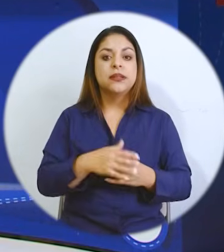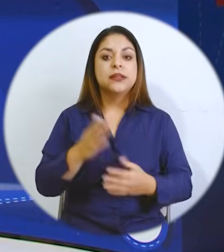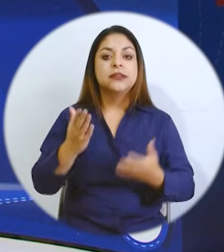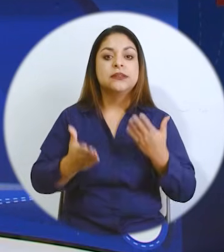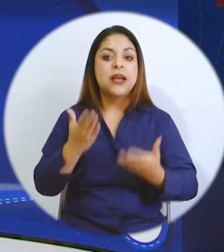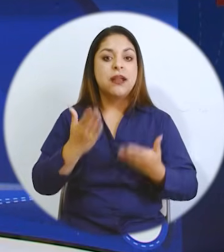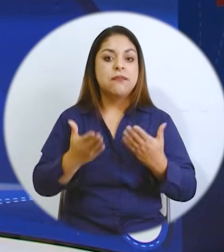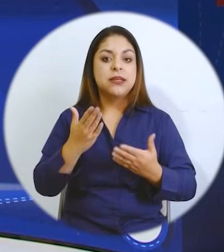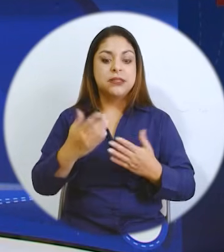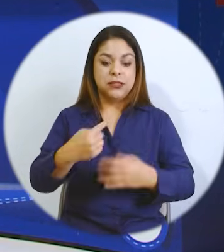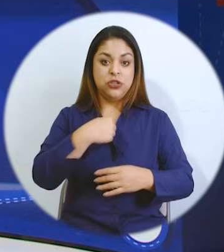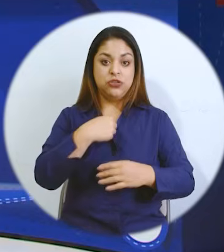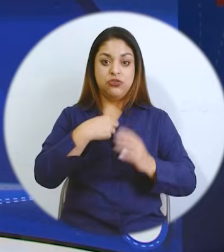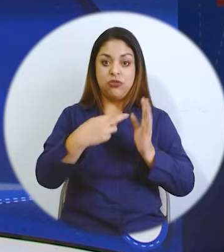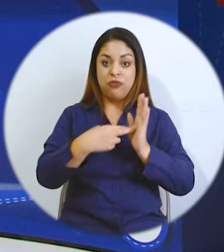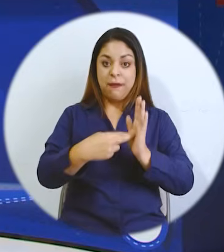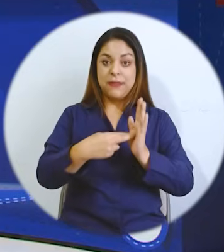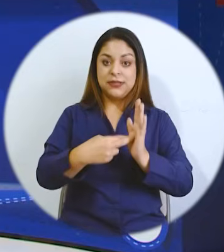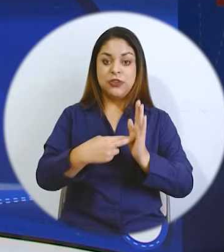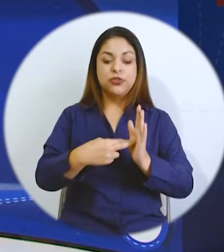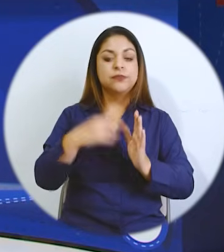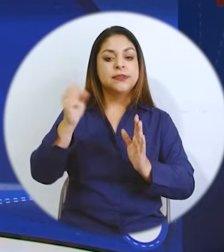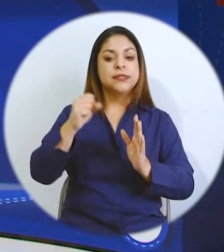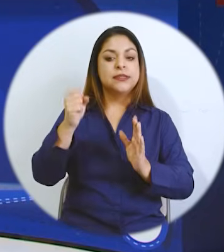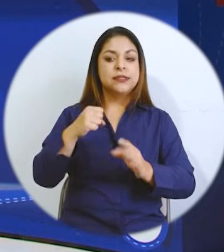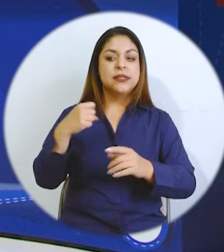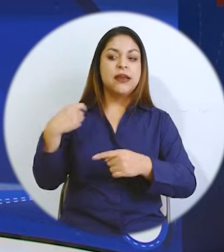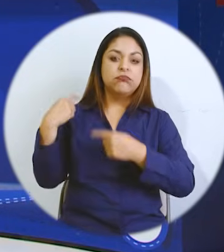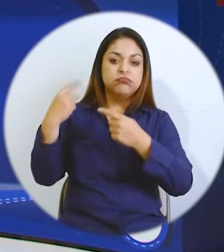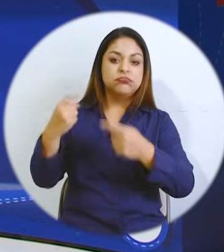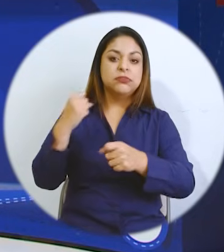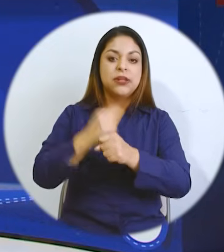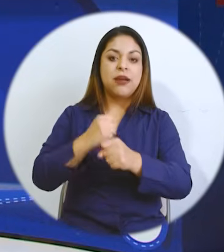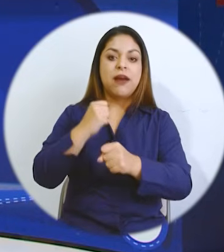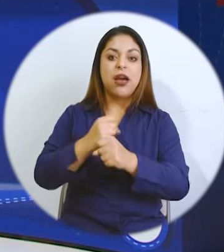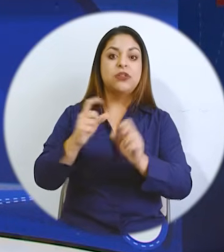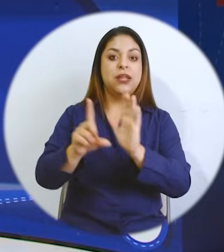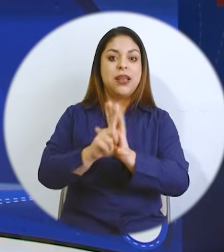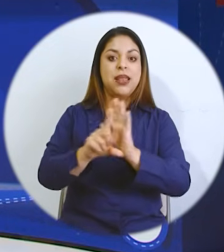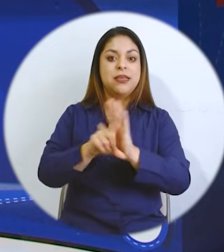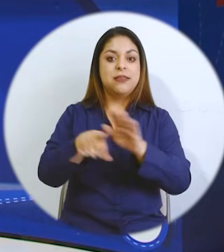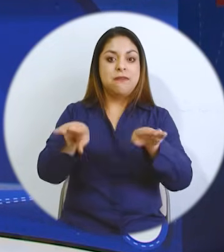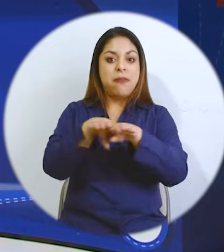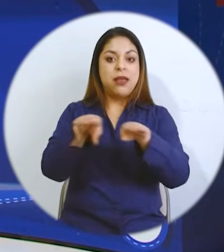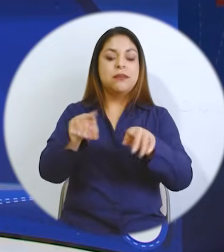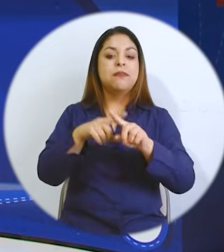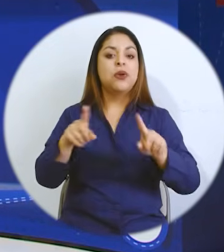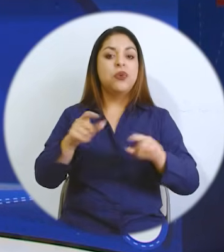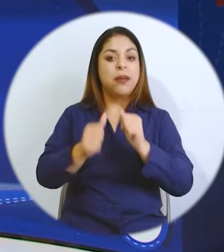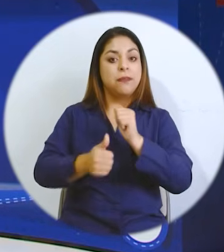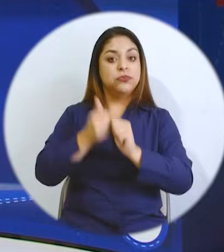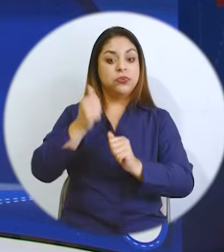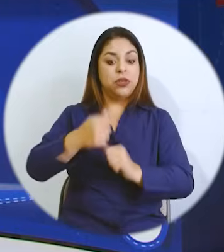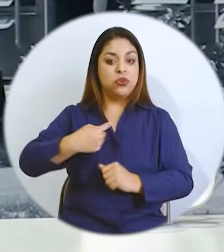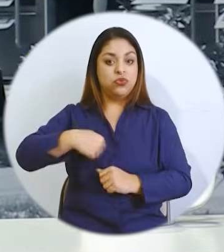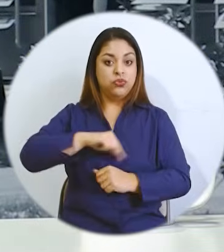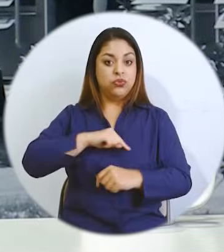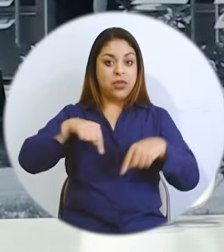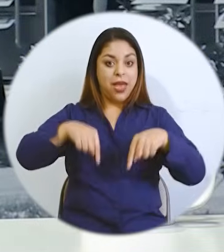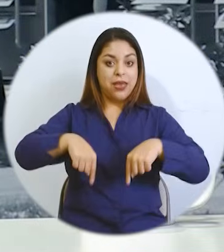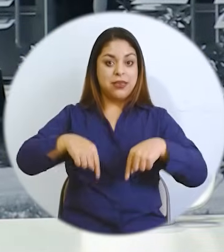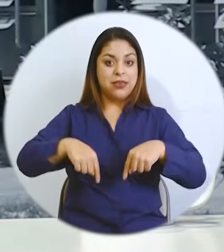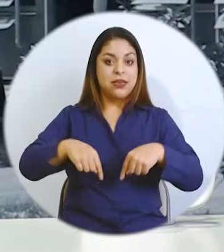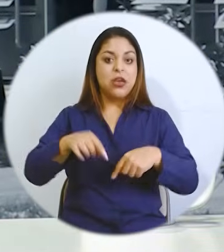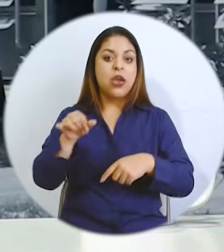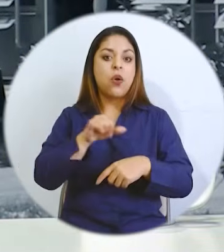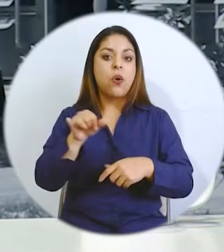porque tal vez en la que yo represento sí se ha venido trabajando con la ley de paridad, pero en la mayoría, nosotras que estamos